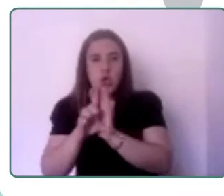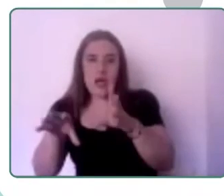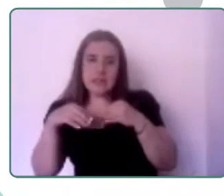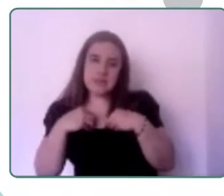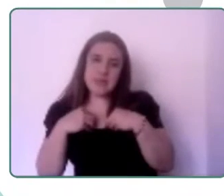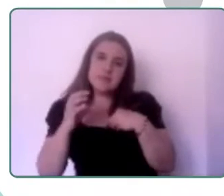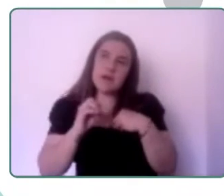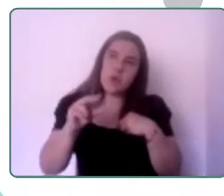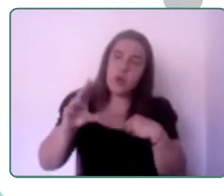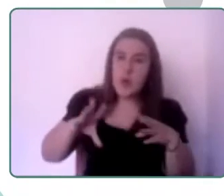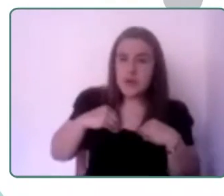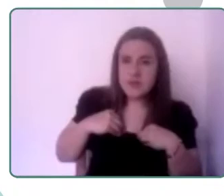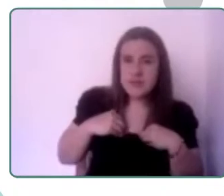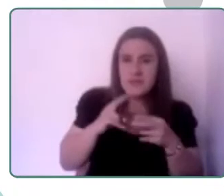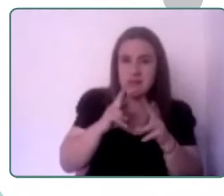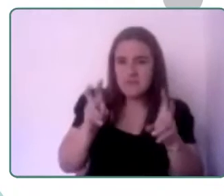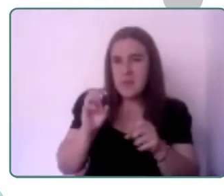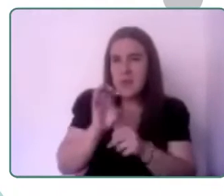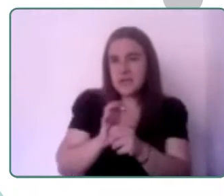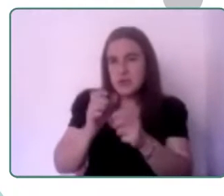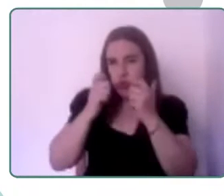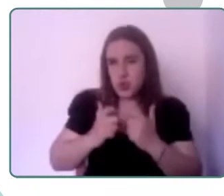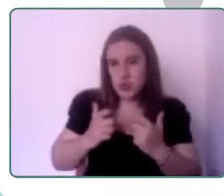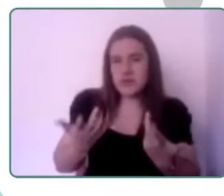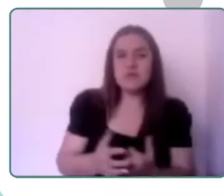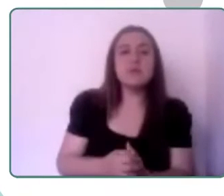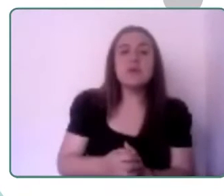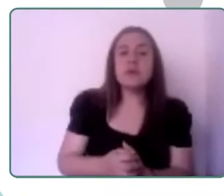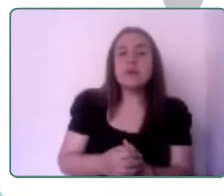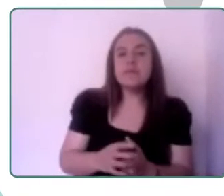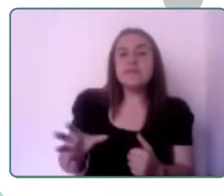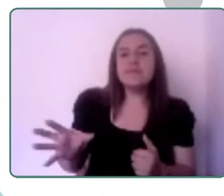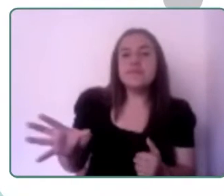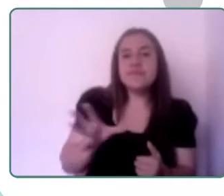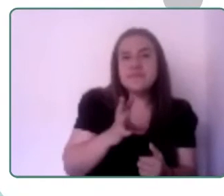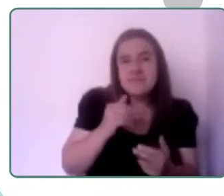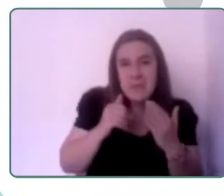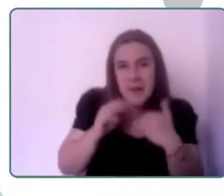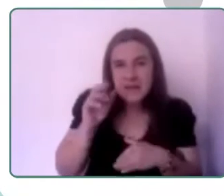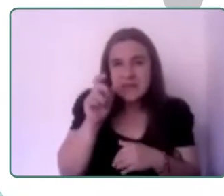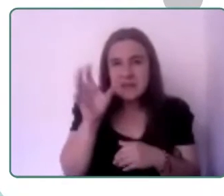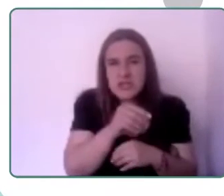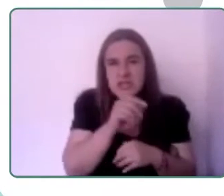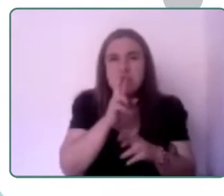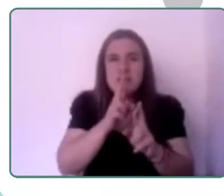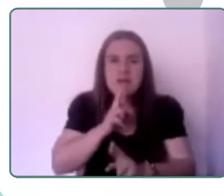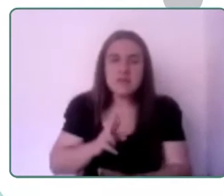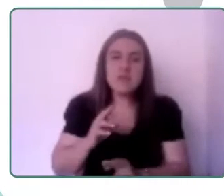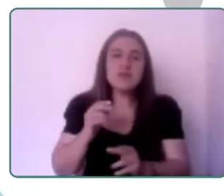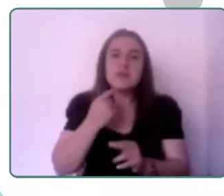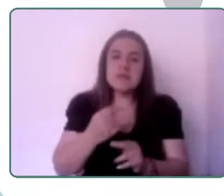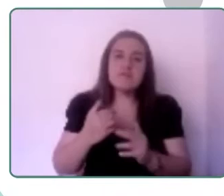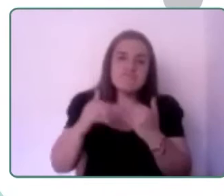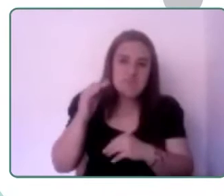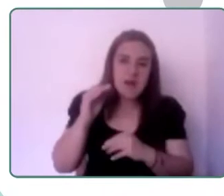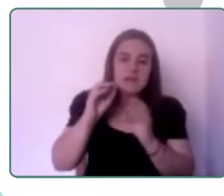formación ciudadana, básicamente todas las respuestas denotan un gran desarrollo moral, ético y formación